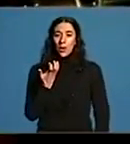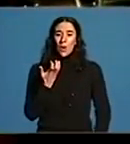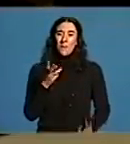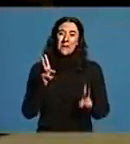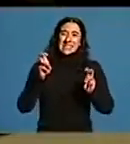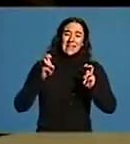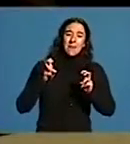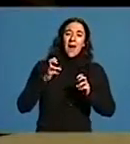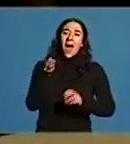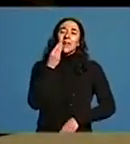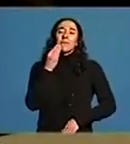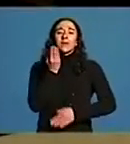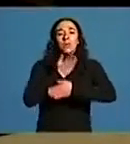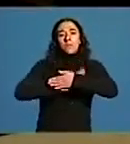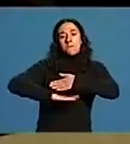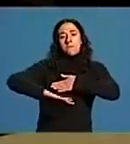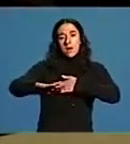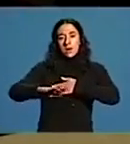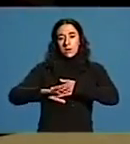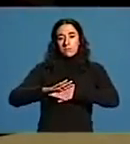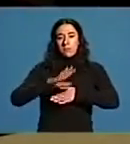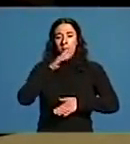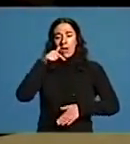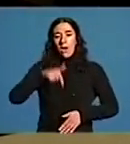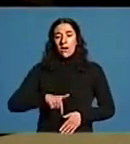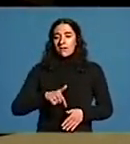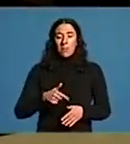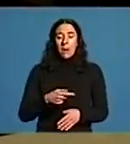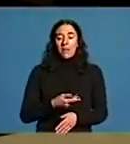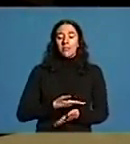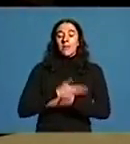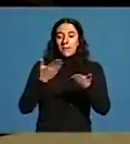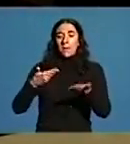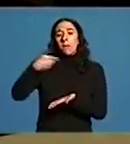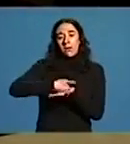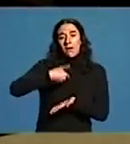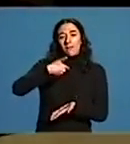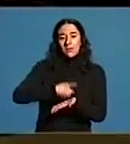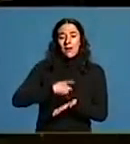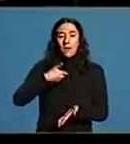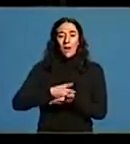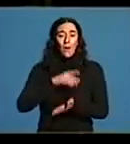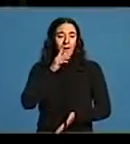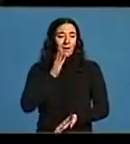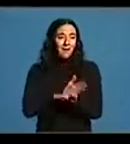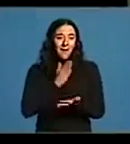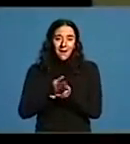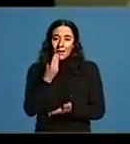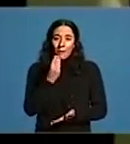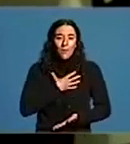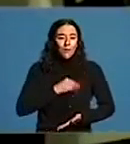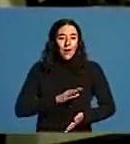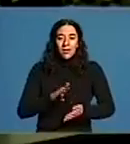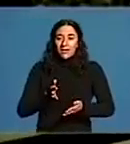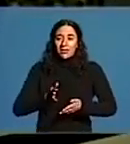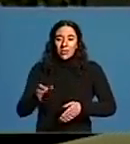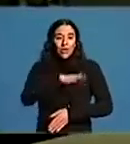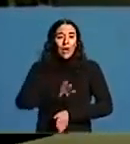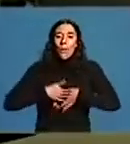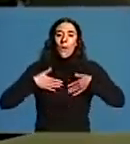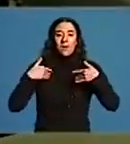tierra, porque creo que es una demanda que había en la ciudad. Hay muchos sitios donde comer carne en Lugo, pero donde comer buen pescado, pescado del